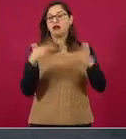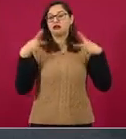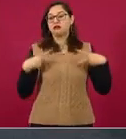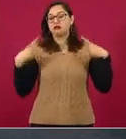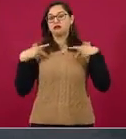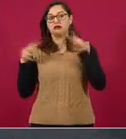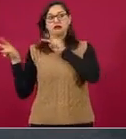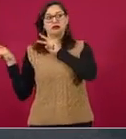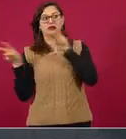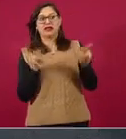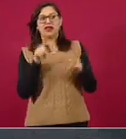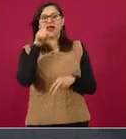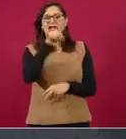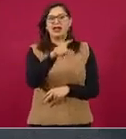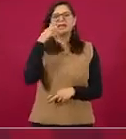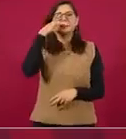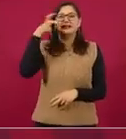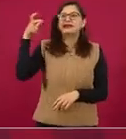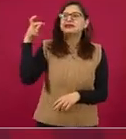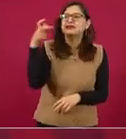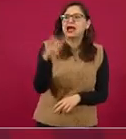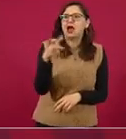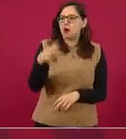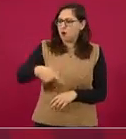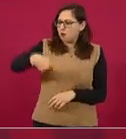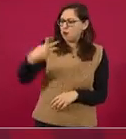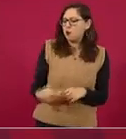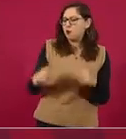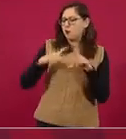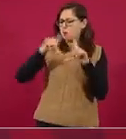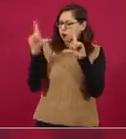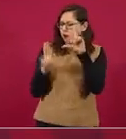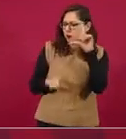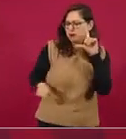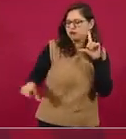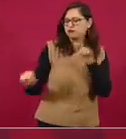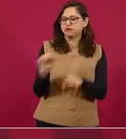al padre de nuestra patria, al cura Hidalgo, porque se atrevió